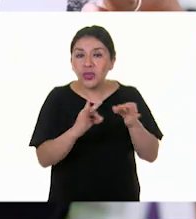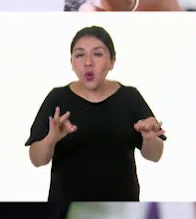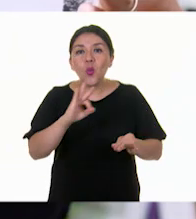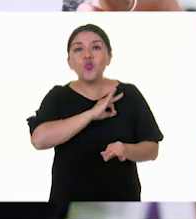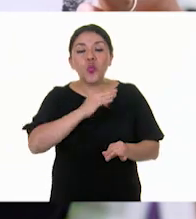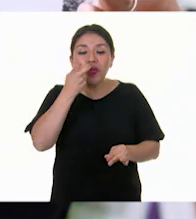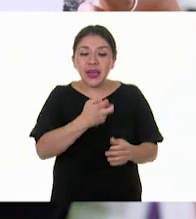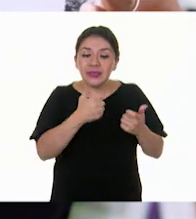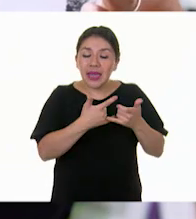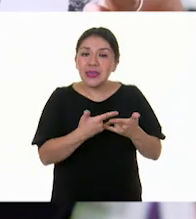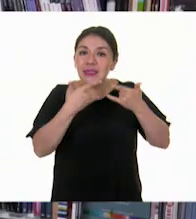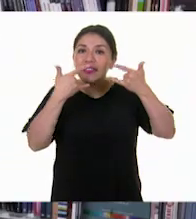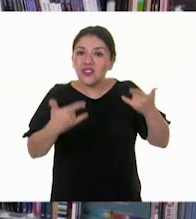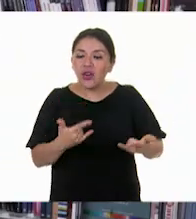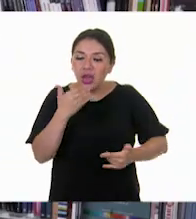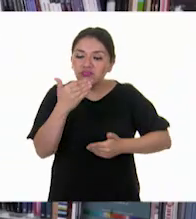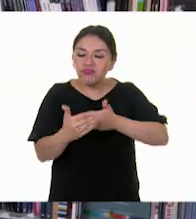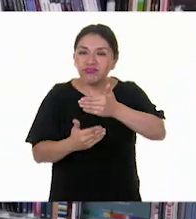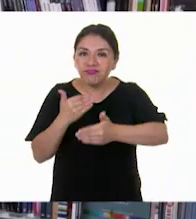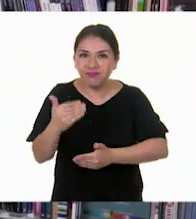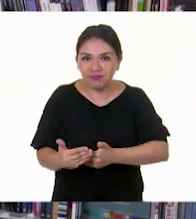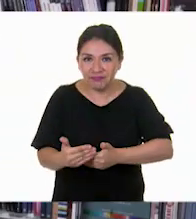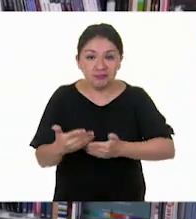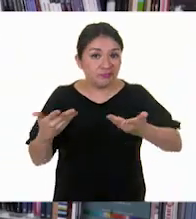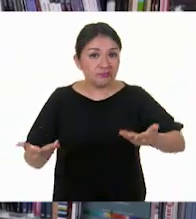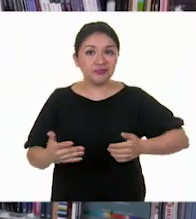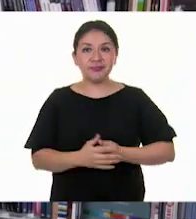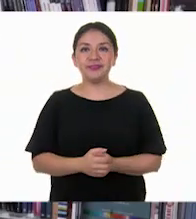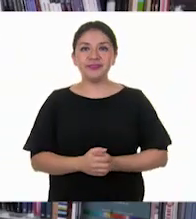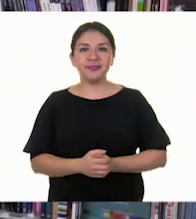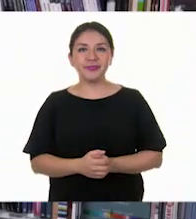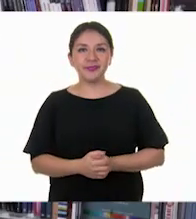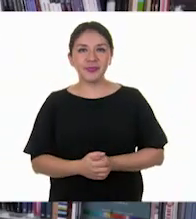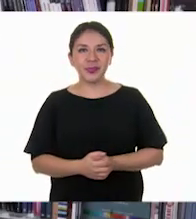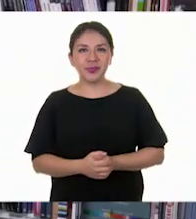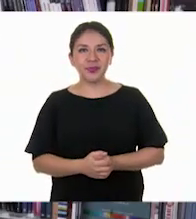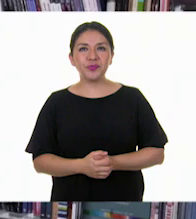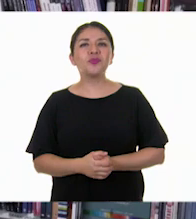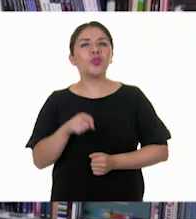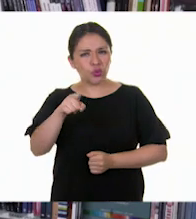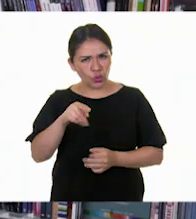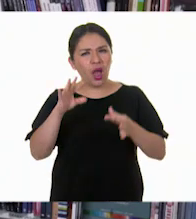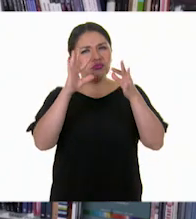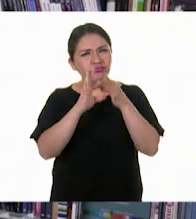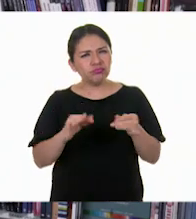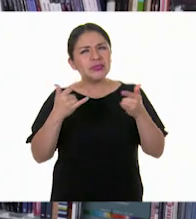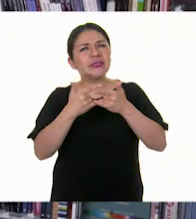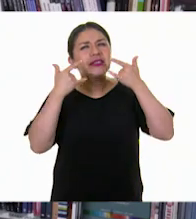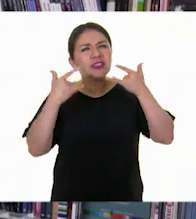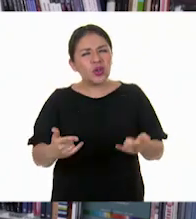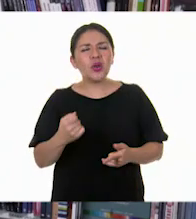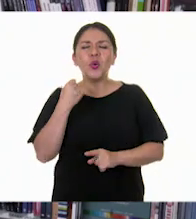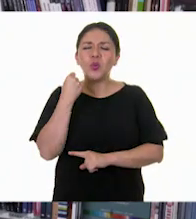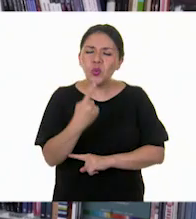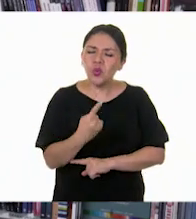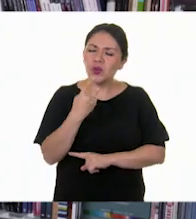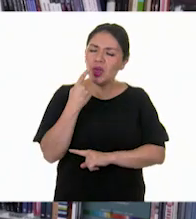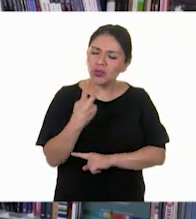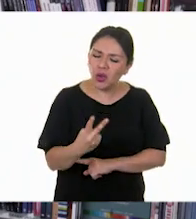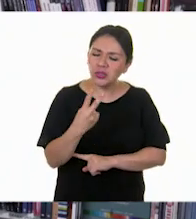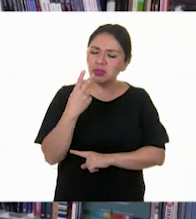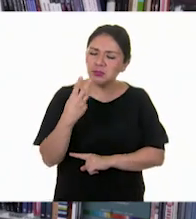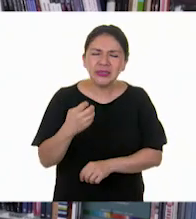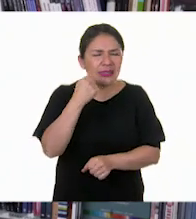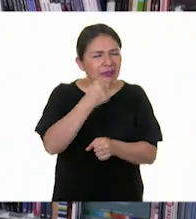que la historia avance. Y bueno, cuente la historia cuantas más veces